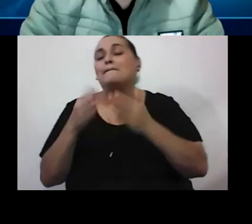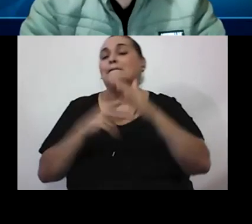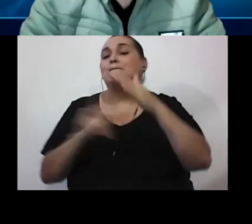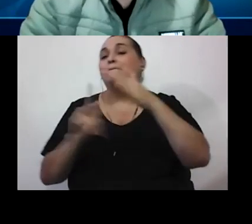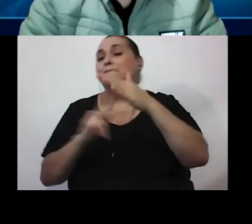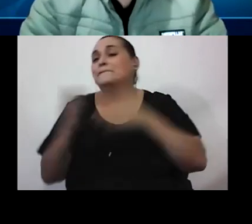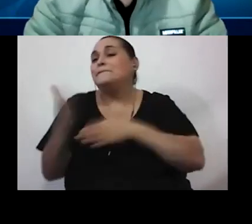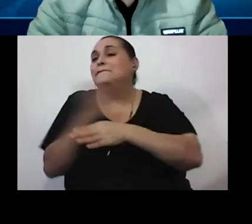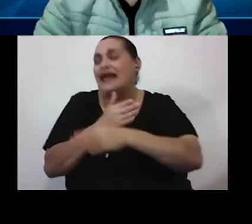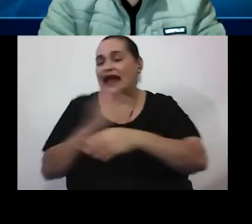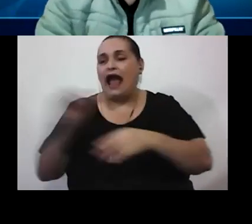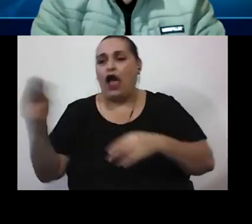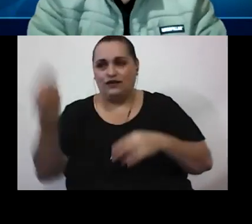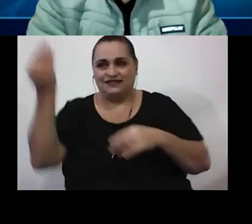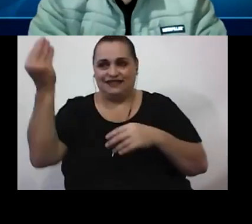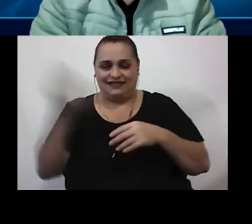quedar como en el medio.